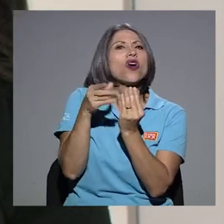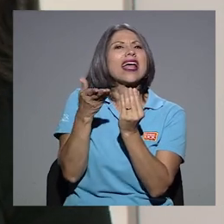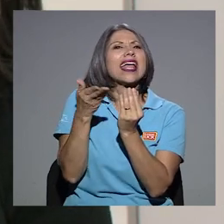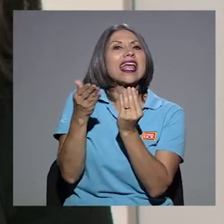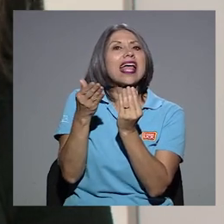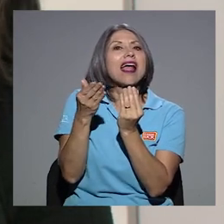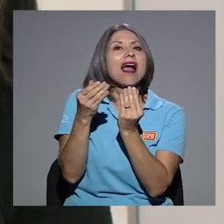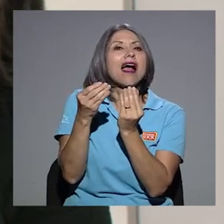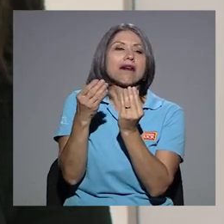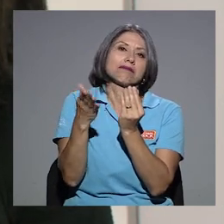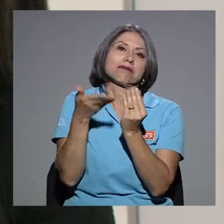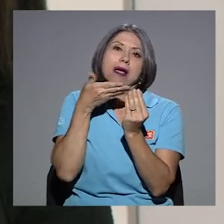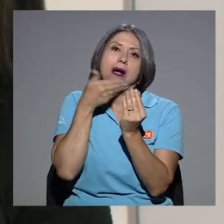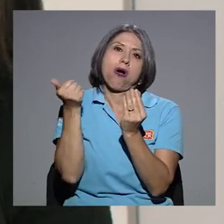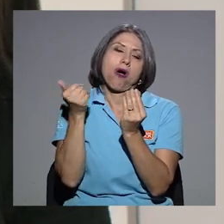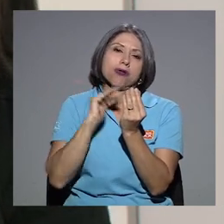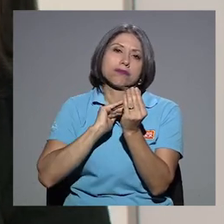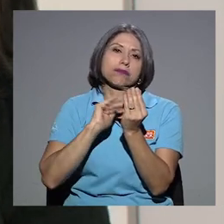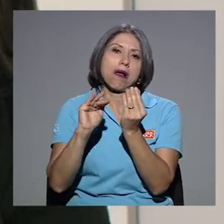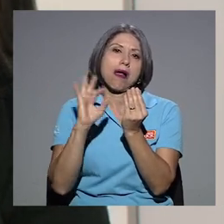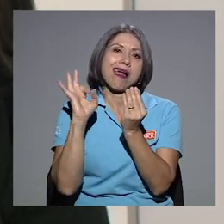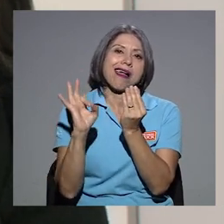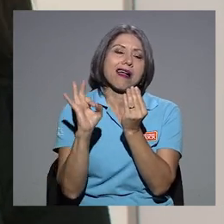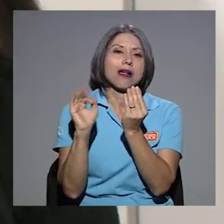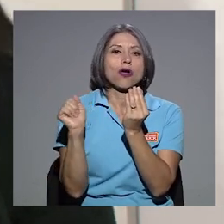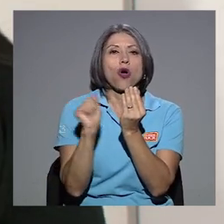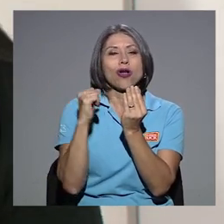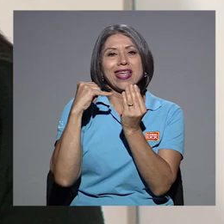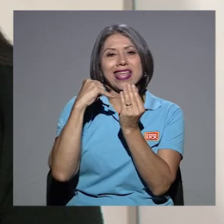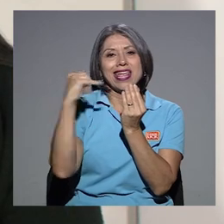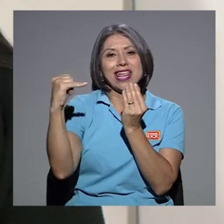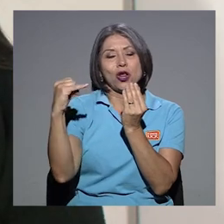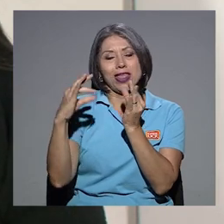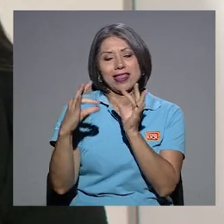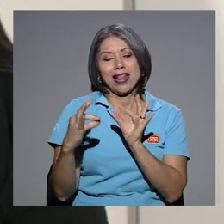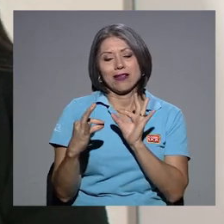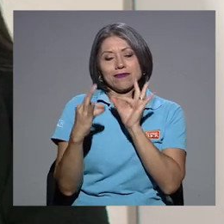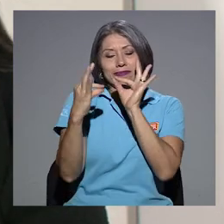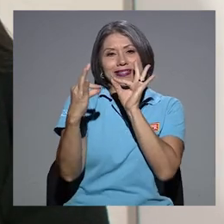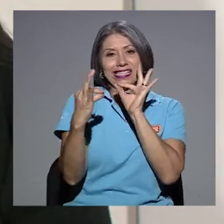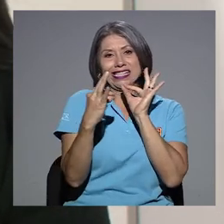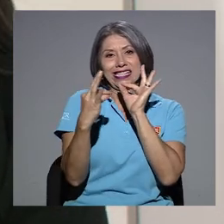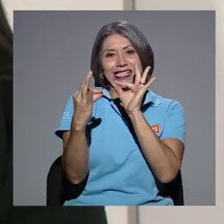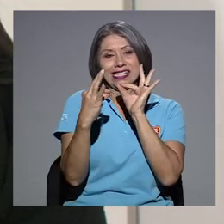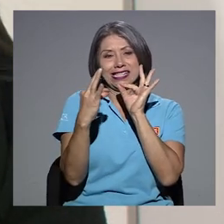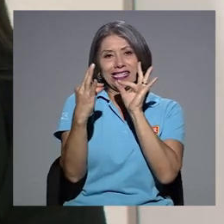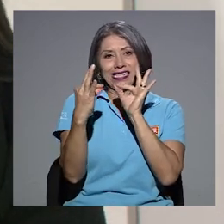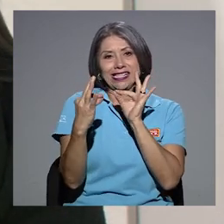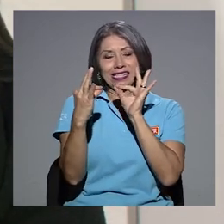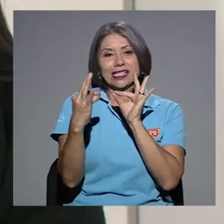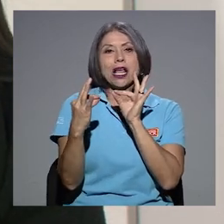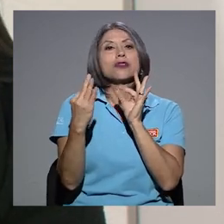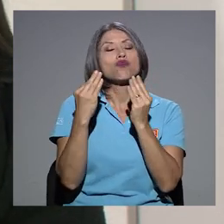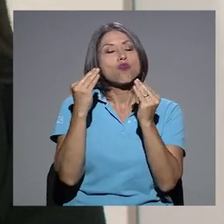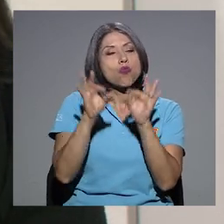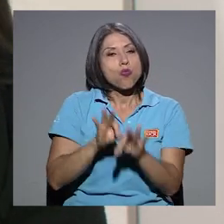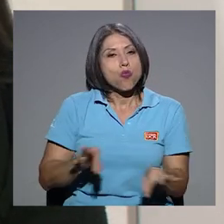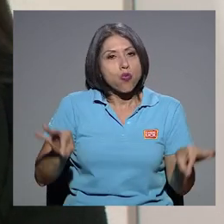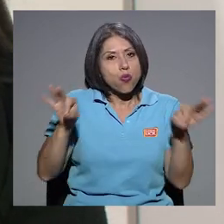limpiar más efectivamente es el hilo dental. Entonces, por eso es que el hilo dental es